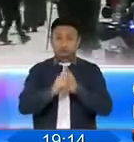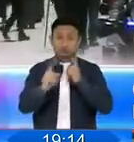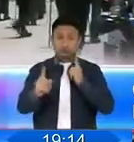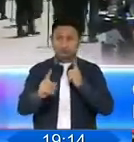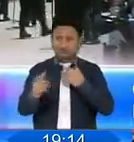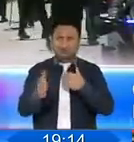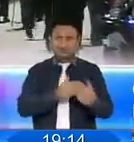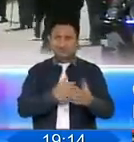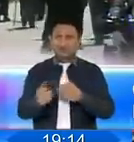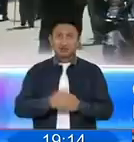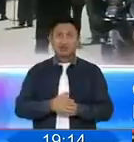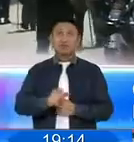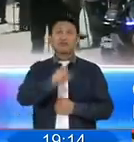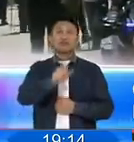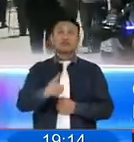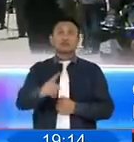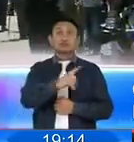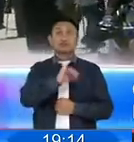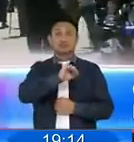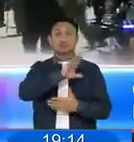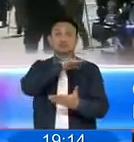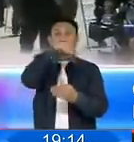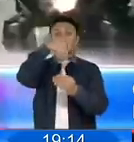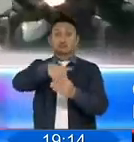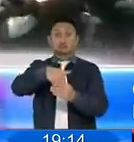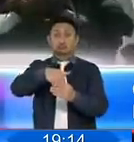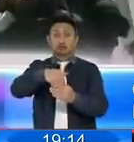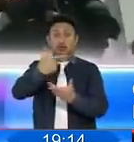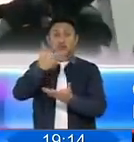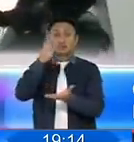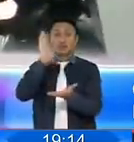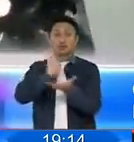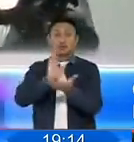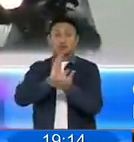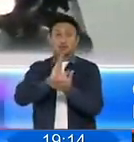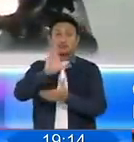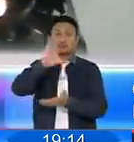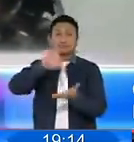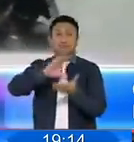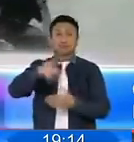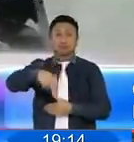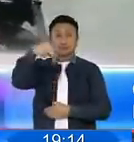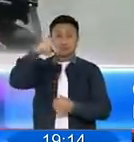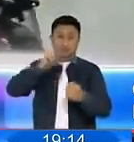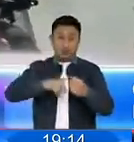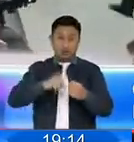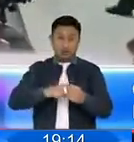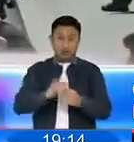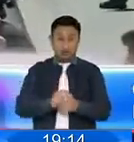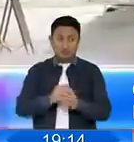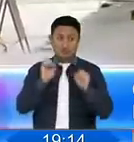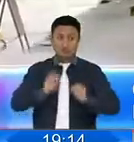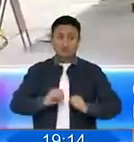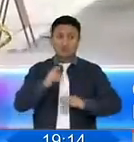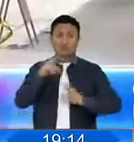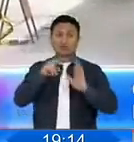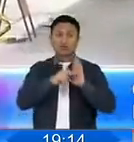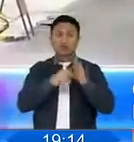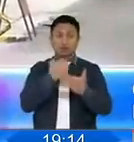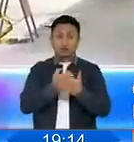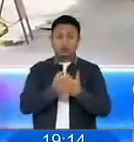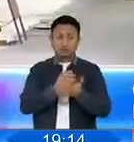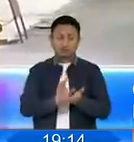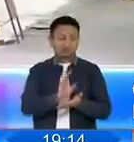Los manifestantes se concentraron en la Caja del Seguro en el centro norte de la ciudad, en rechazo a las medidas económicas del gobierno y